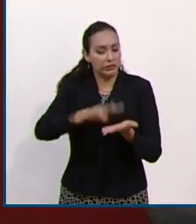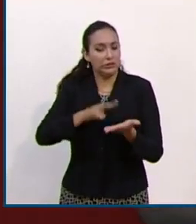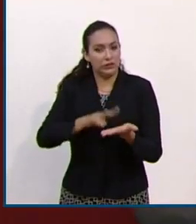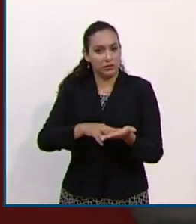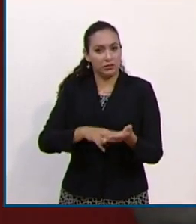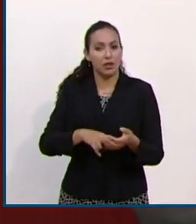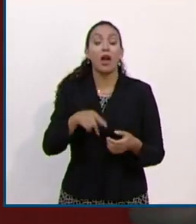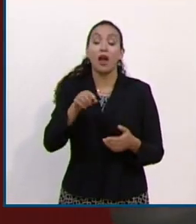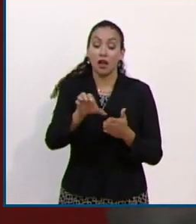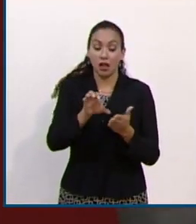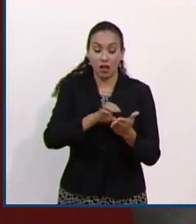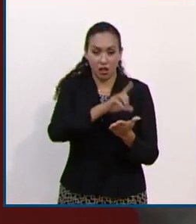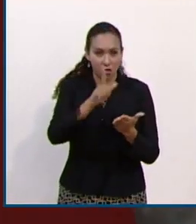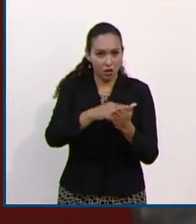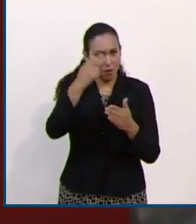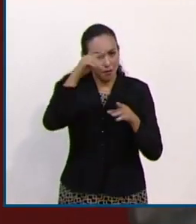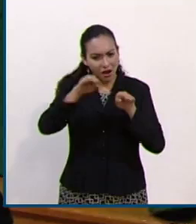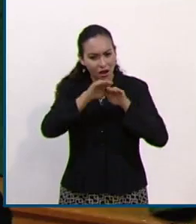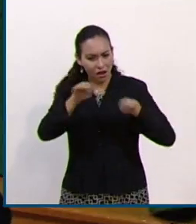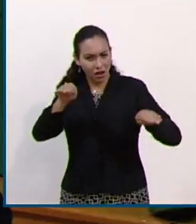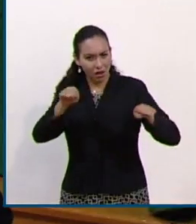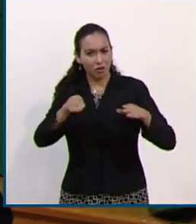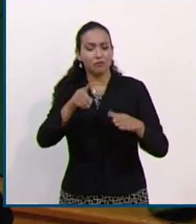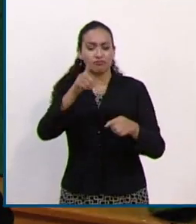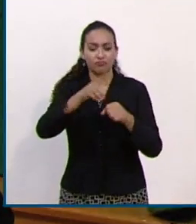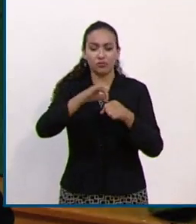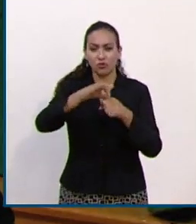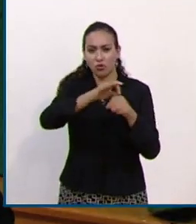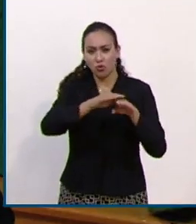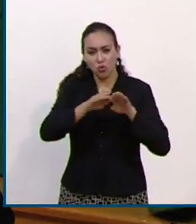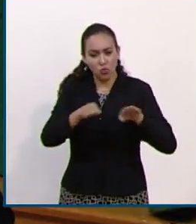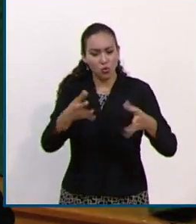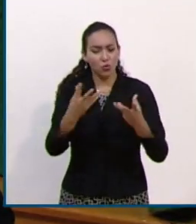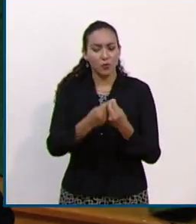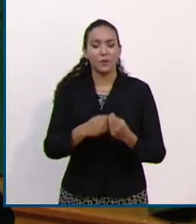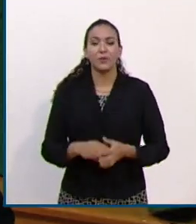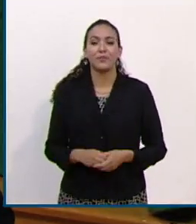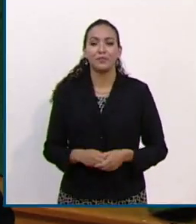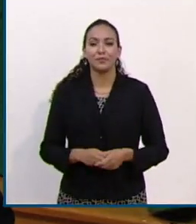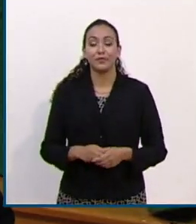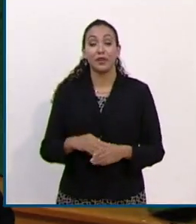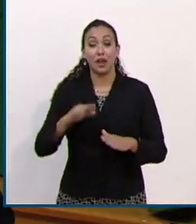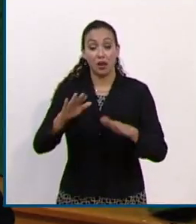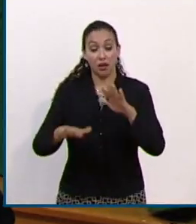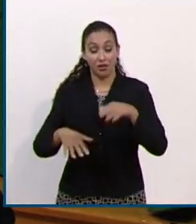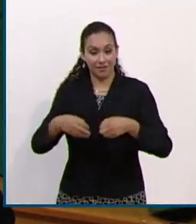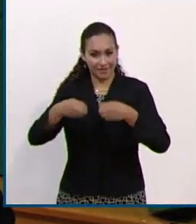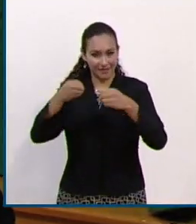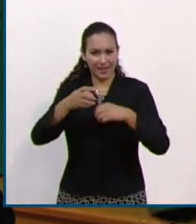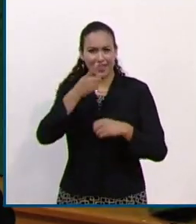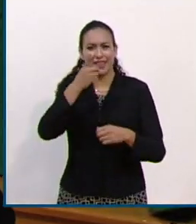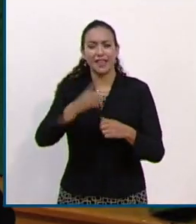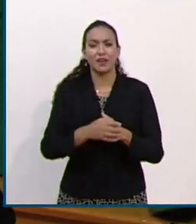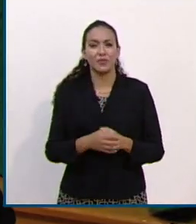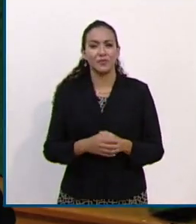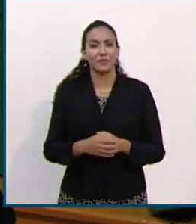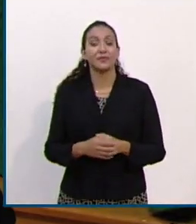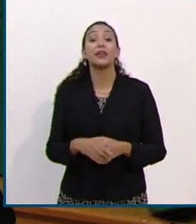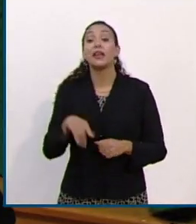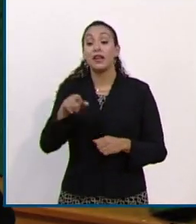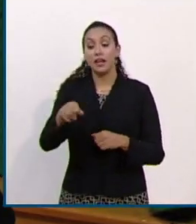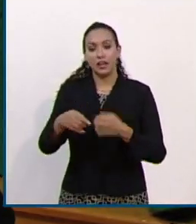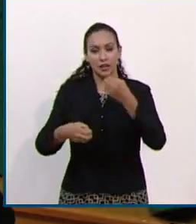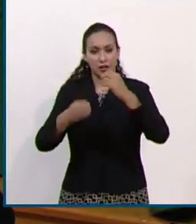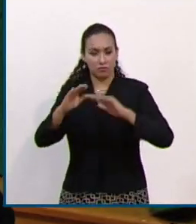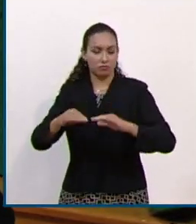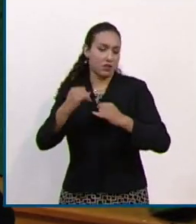Estado constitucional y democrático de derecho. En el edificio alterno del máximo tribunal reiteró la relevancia de la autonomía de la Corte y